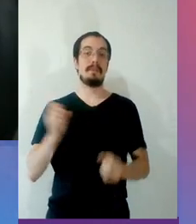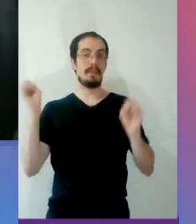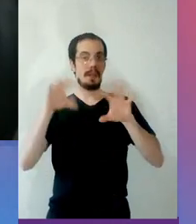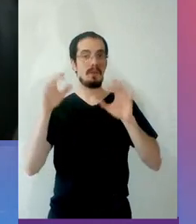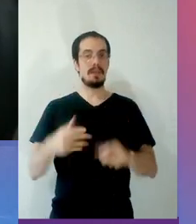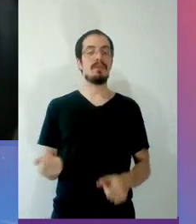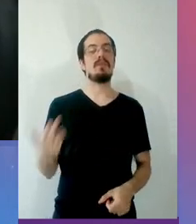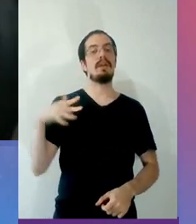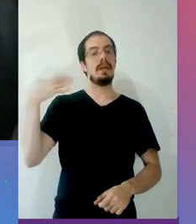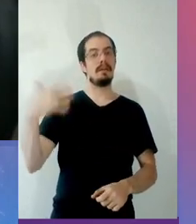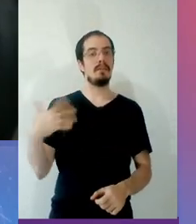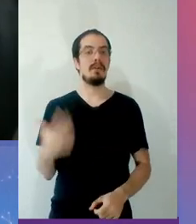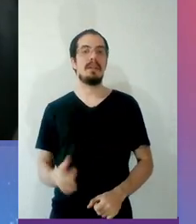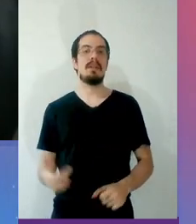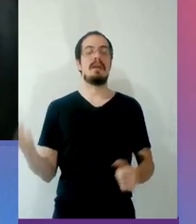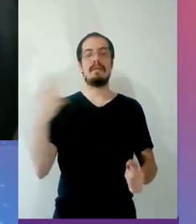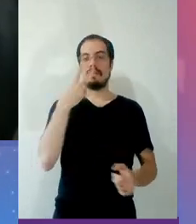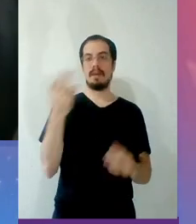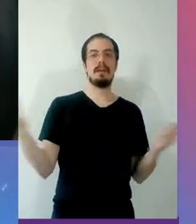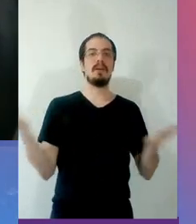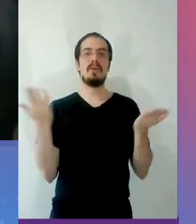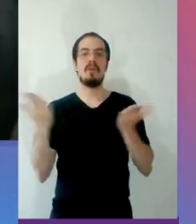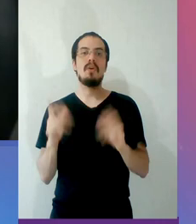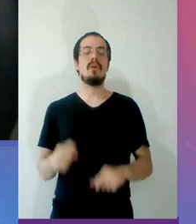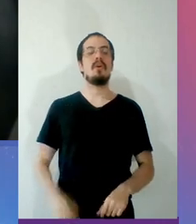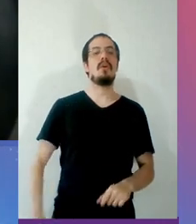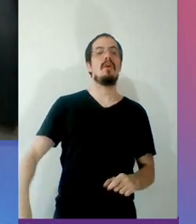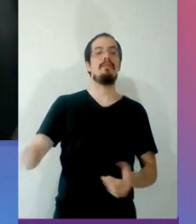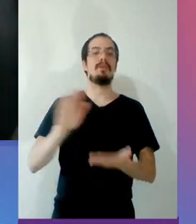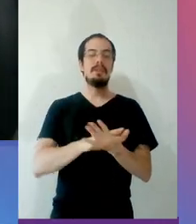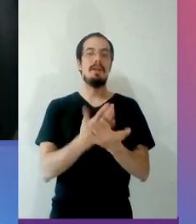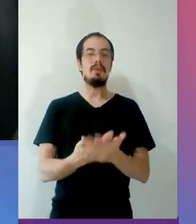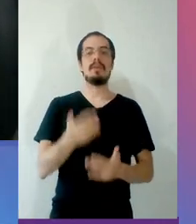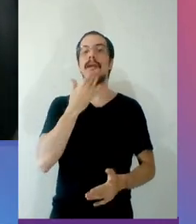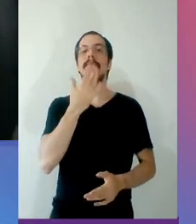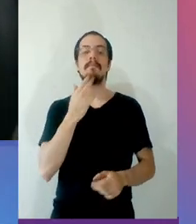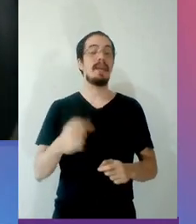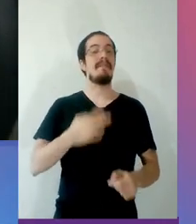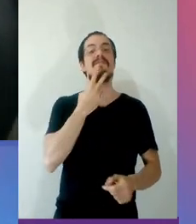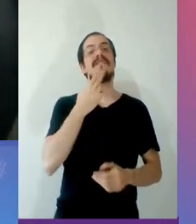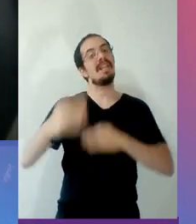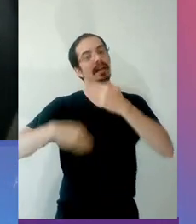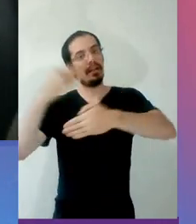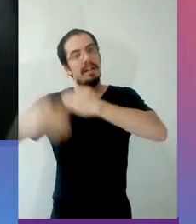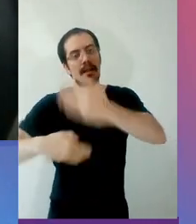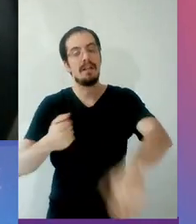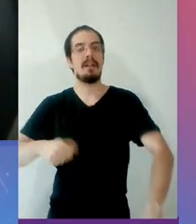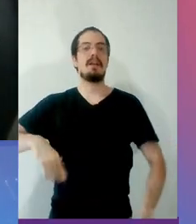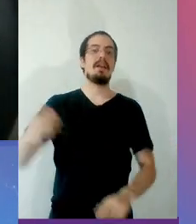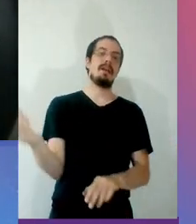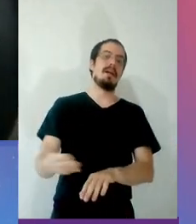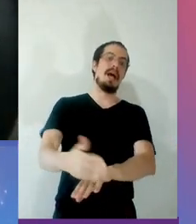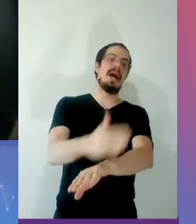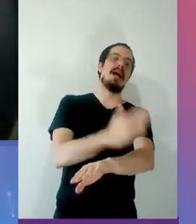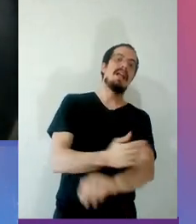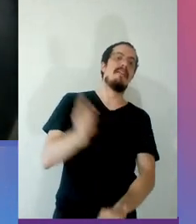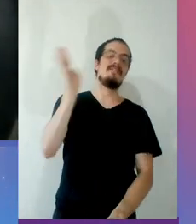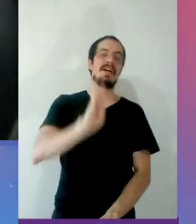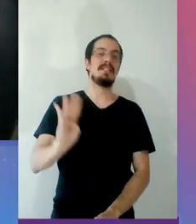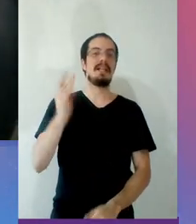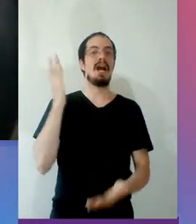de la salud en todo el ciclo de vida y de la educación también, en todo, desde la prebásica hasta la superior.